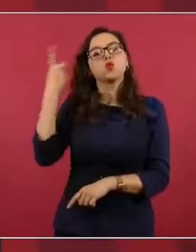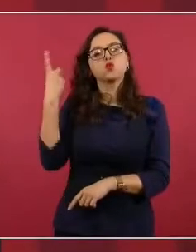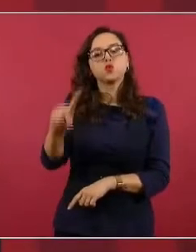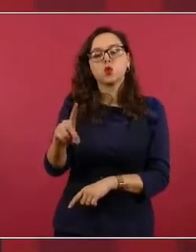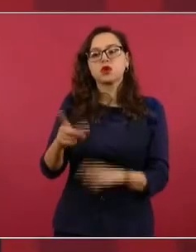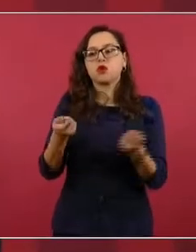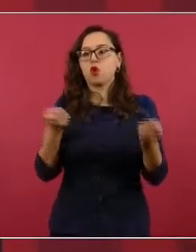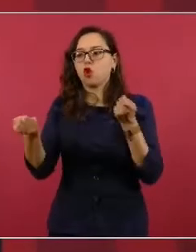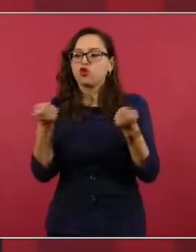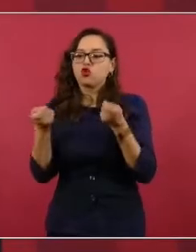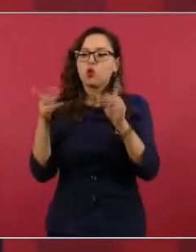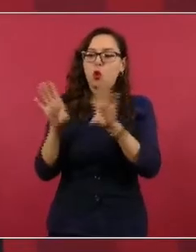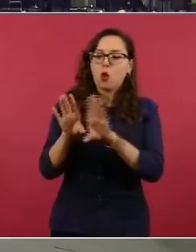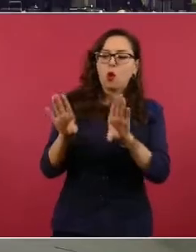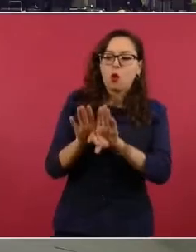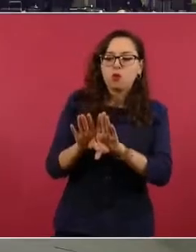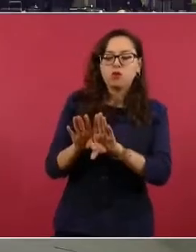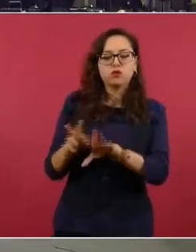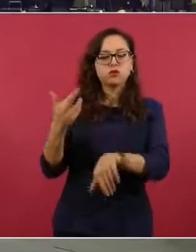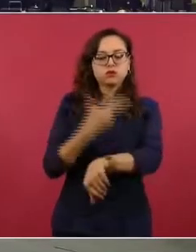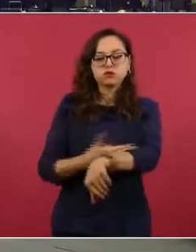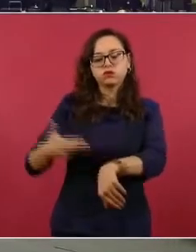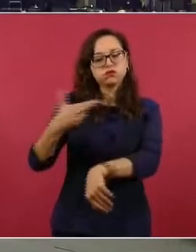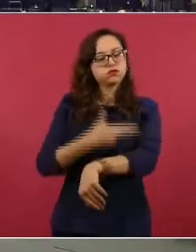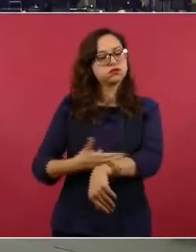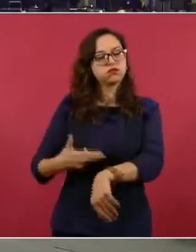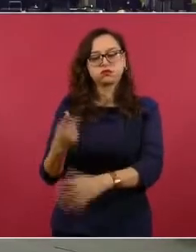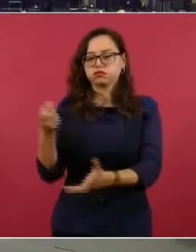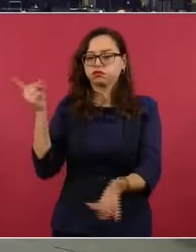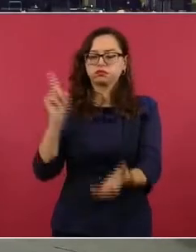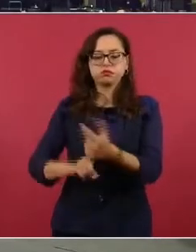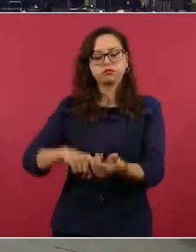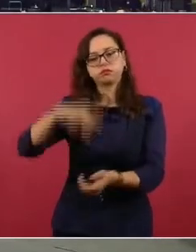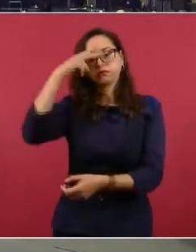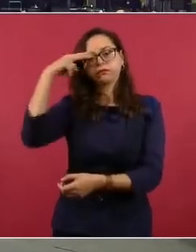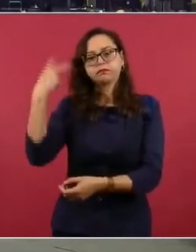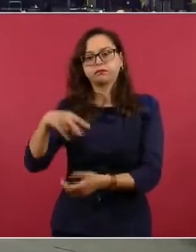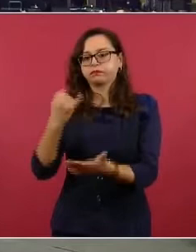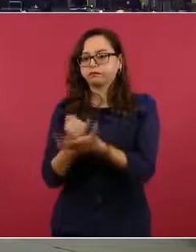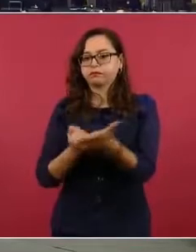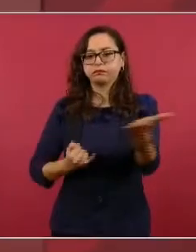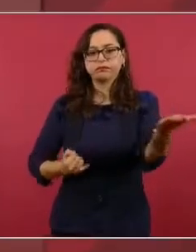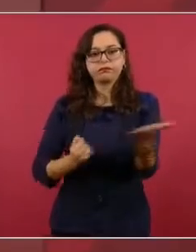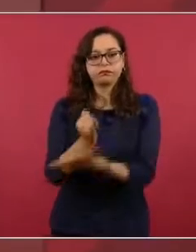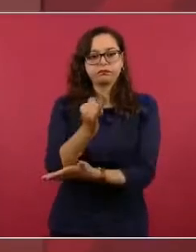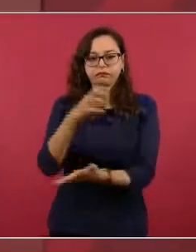la que tiene el dominio